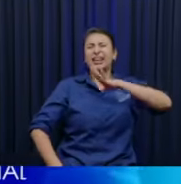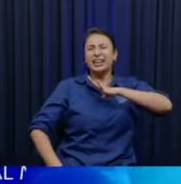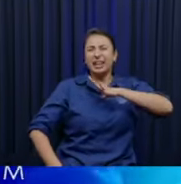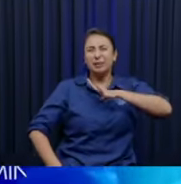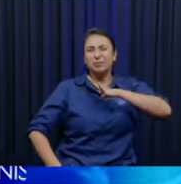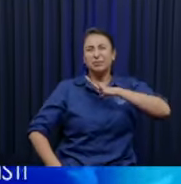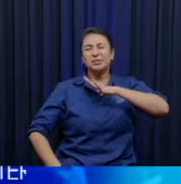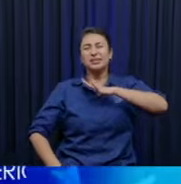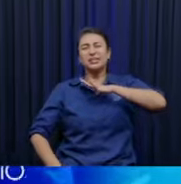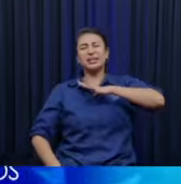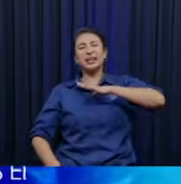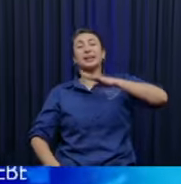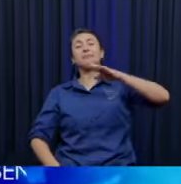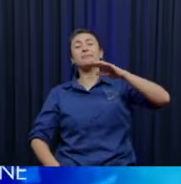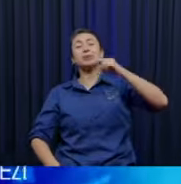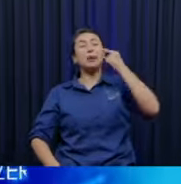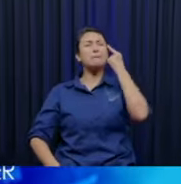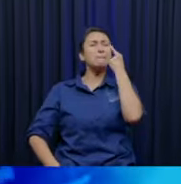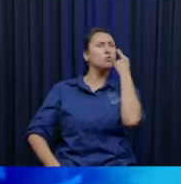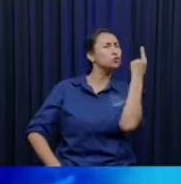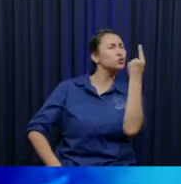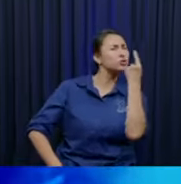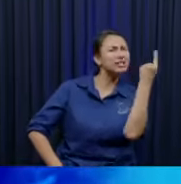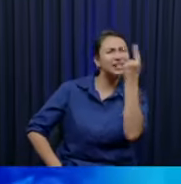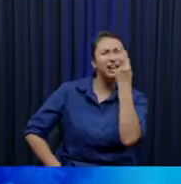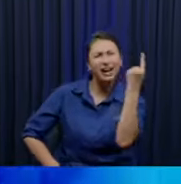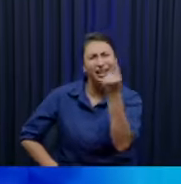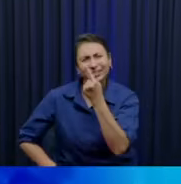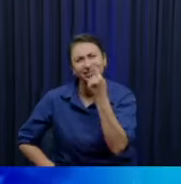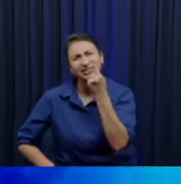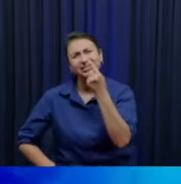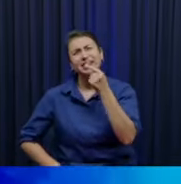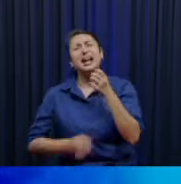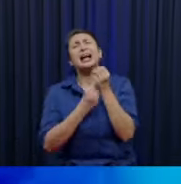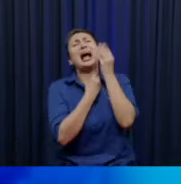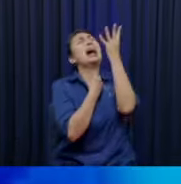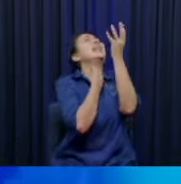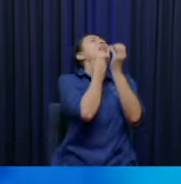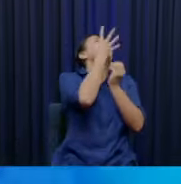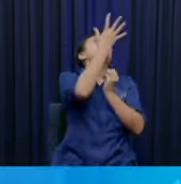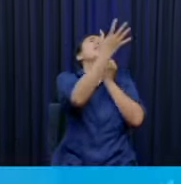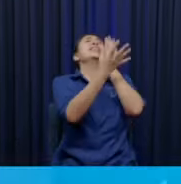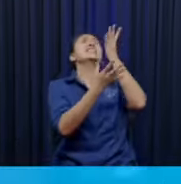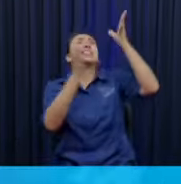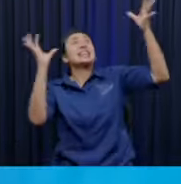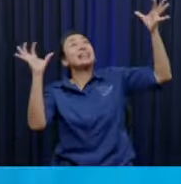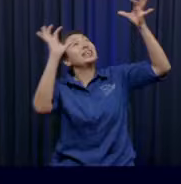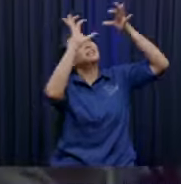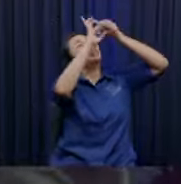somos generación de Cristo, hermano, aleluya. Denle un aplauso al Rey bendito.